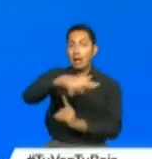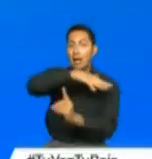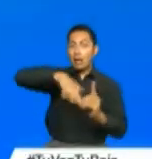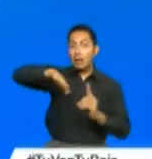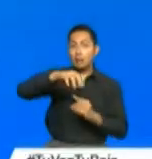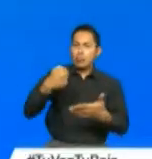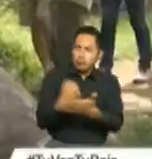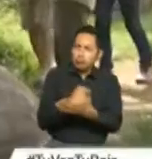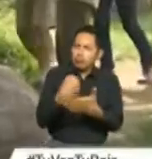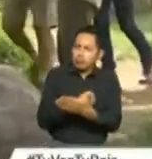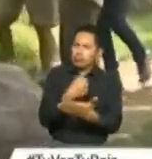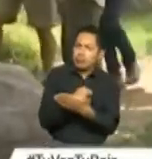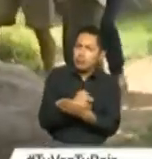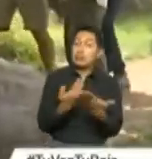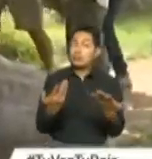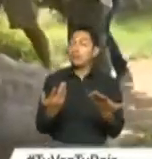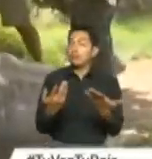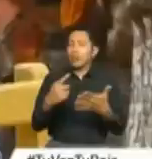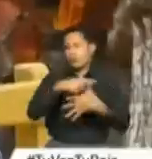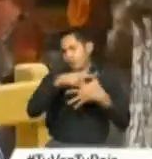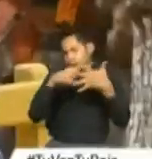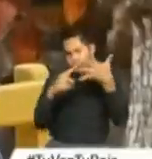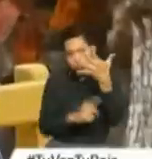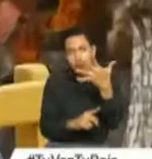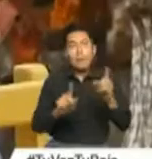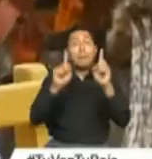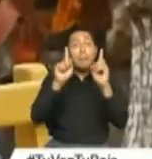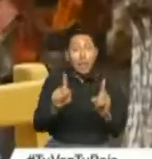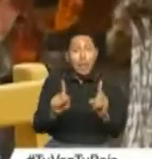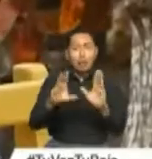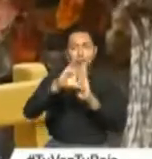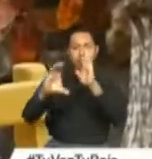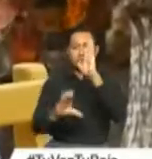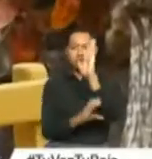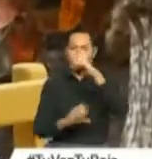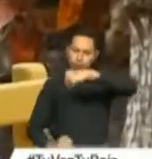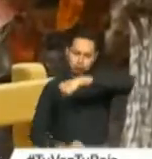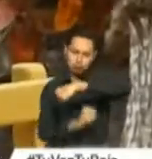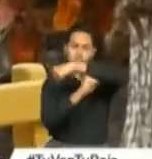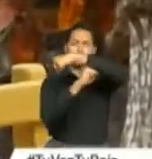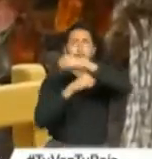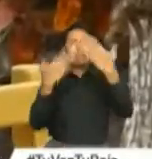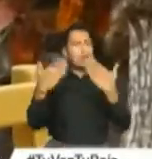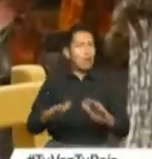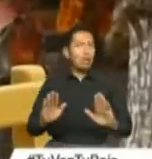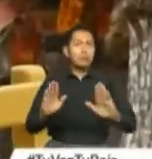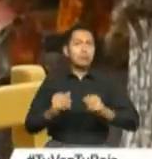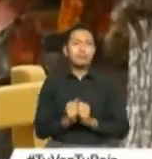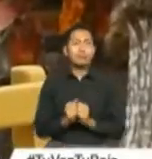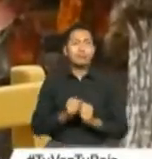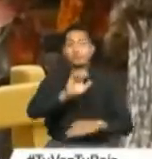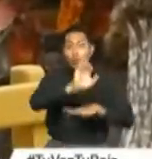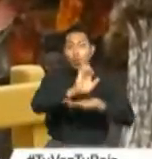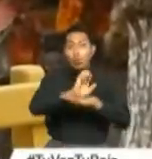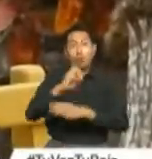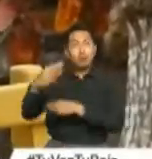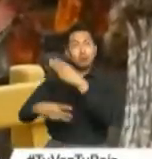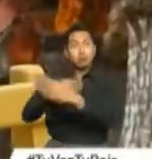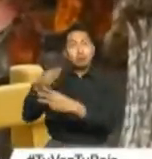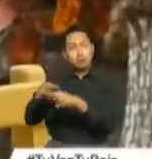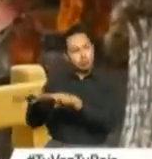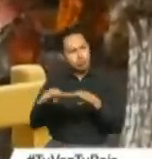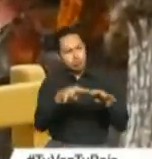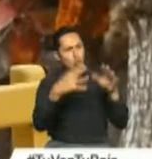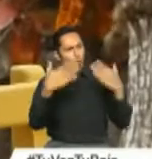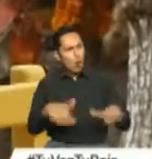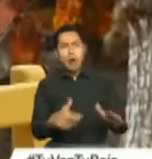las bases están sentadas. La Constitución del Ecuador convierte a nuestro país en un referente y una fuente de consulta,